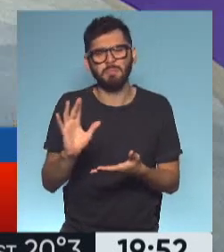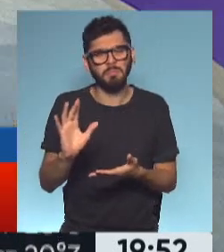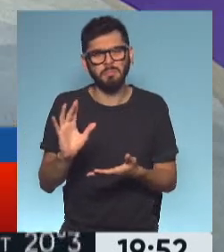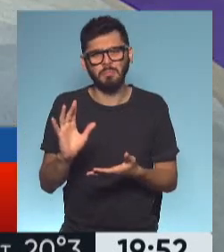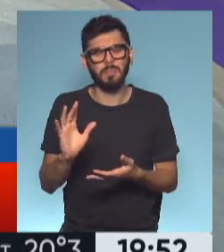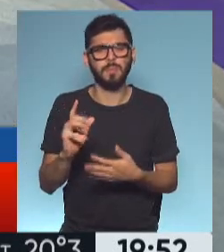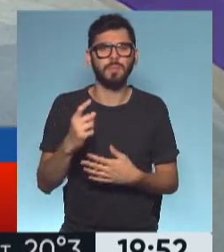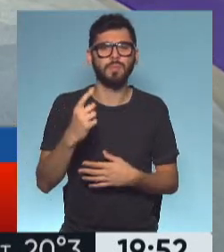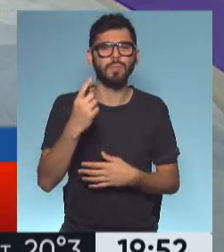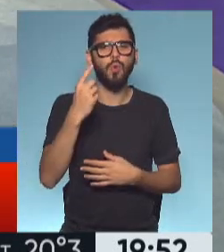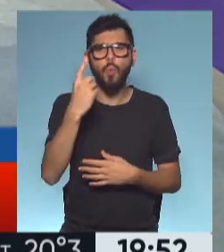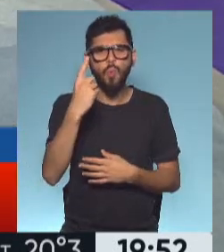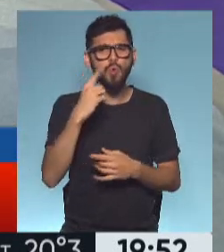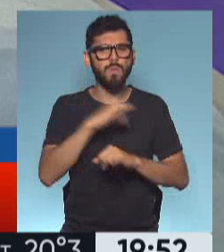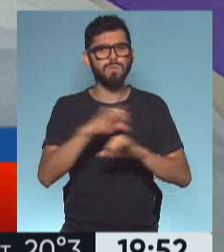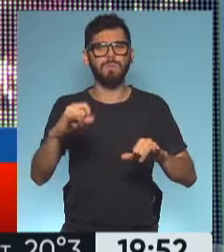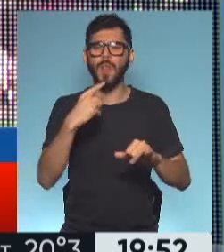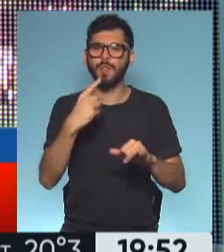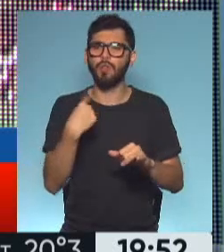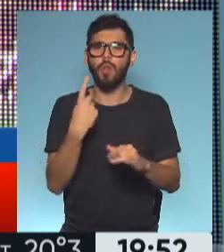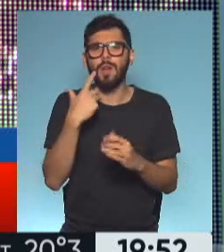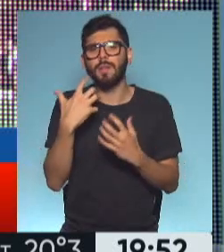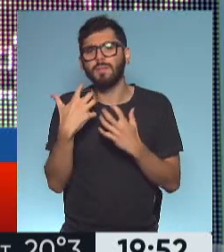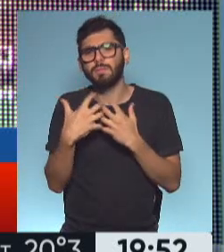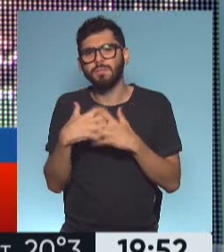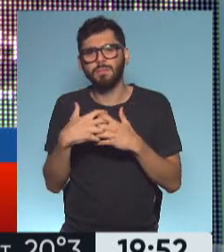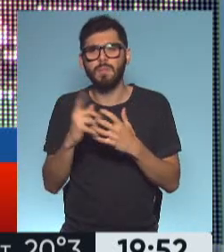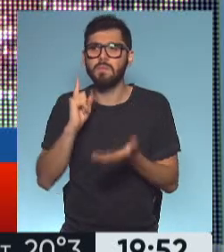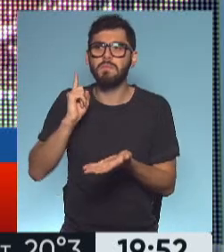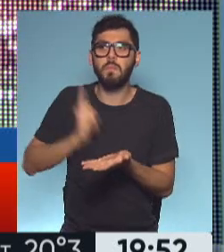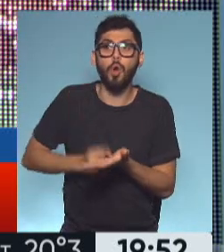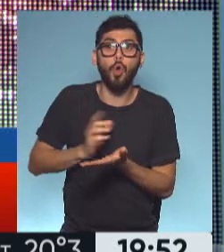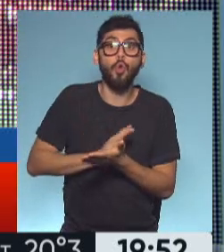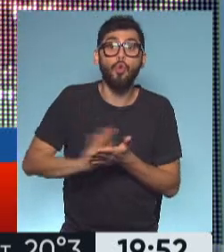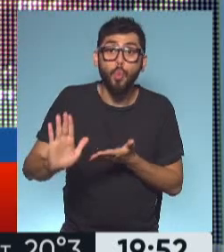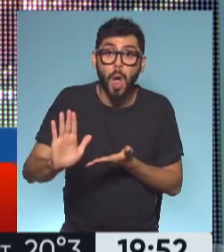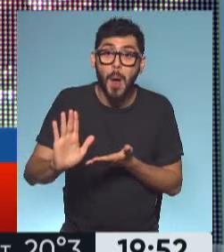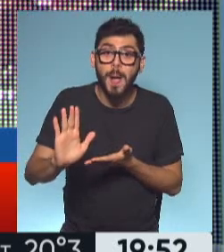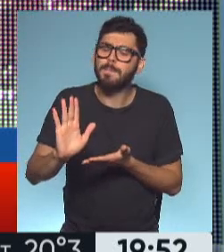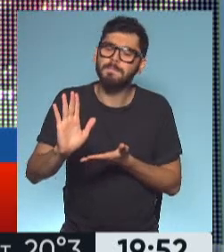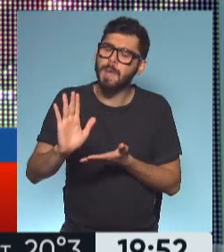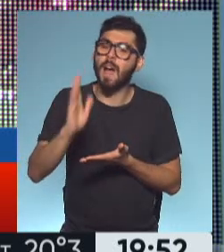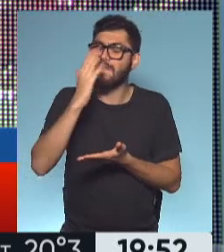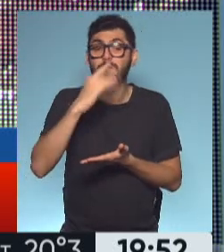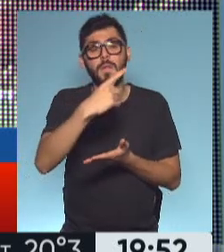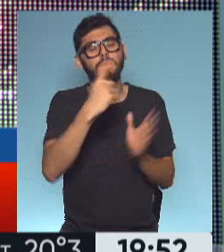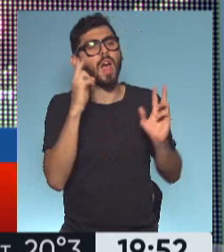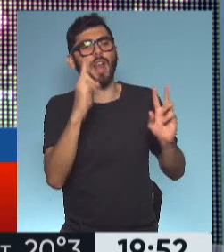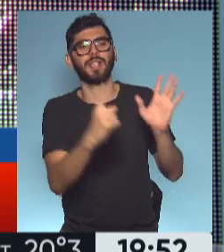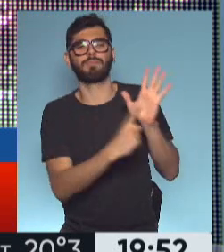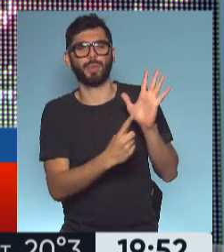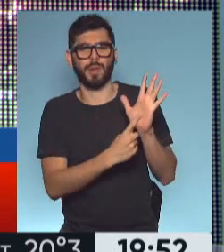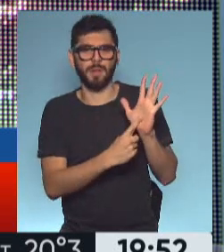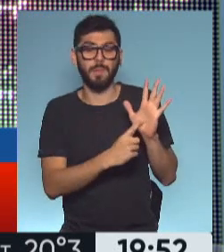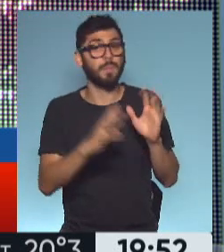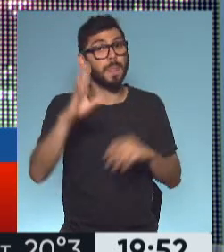me quedo con un dato que dijo: evaluamos nuevas restricciones, pero decidimos respetar el decreto presidencial. ¿Te acordás que